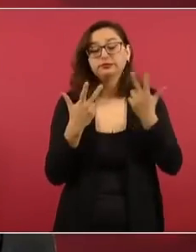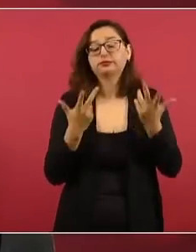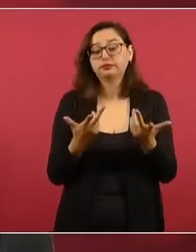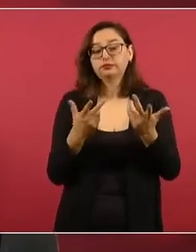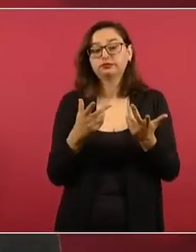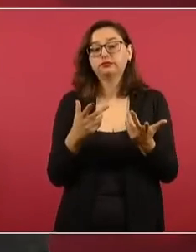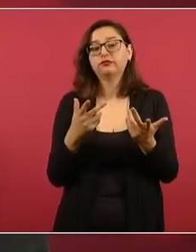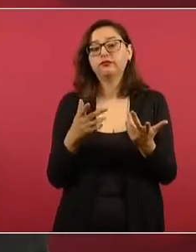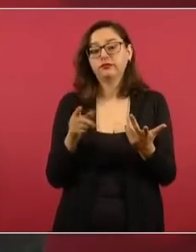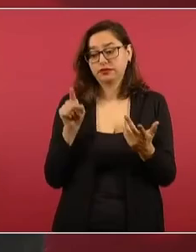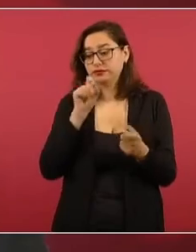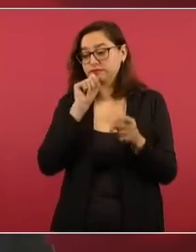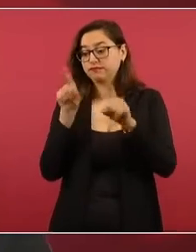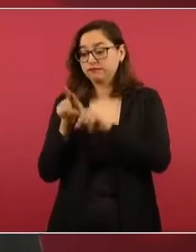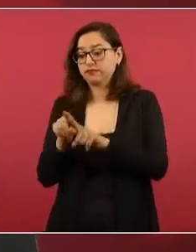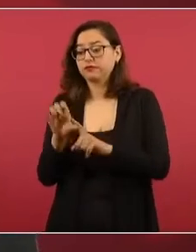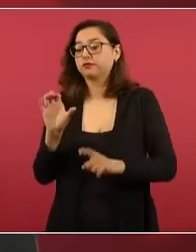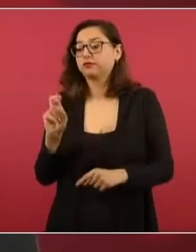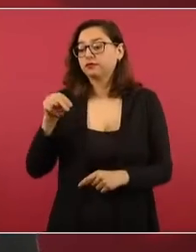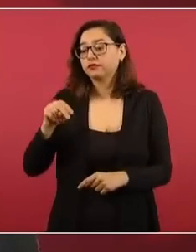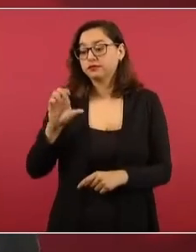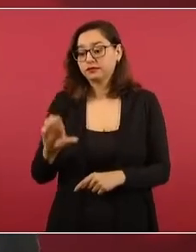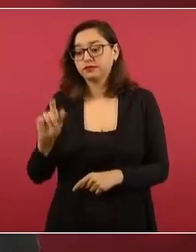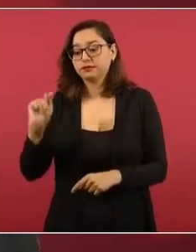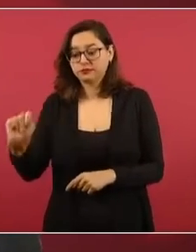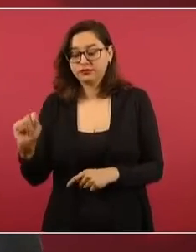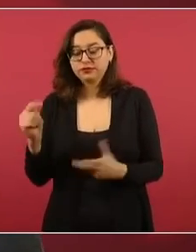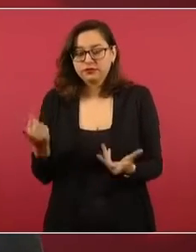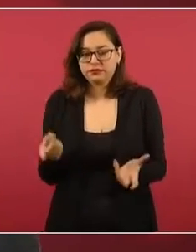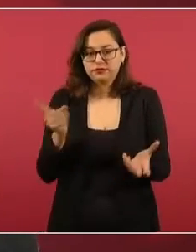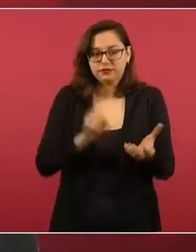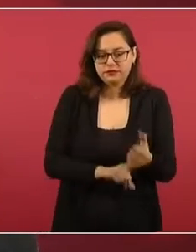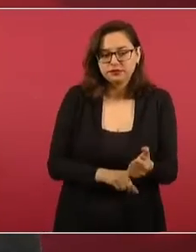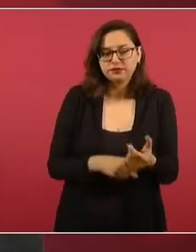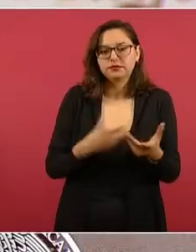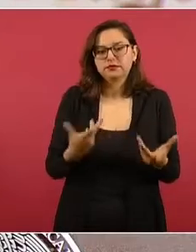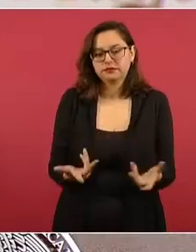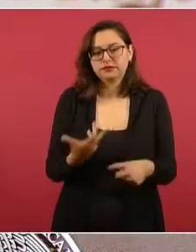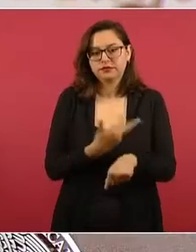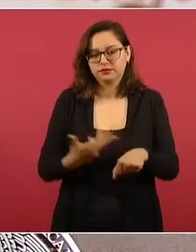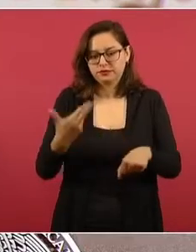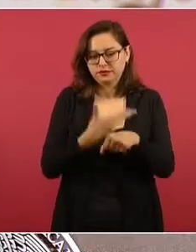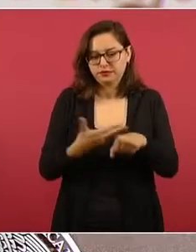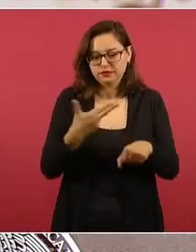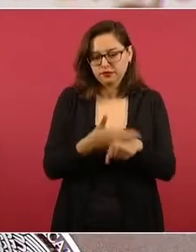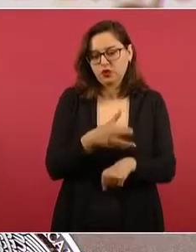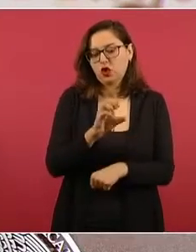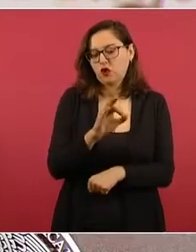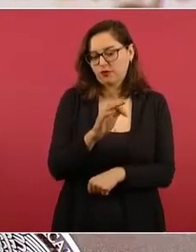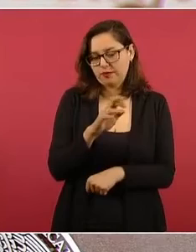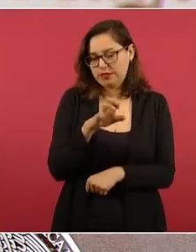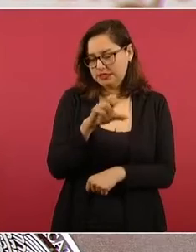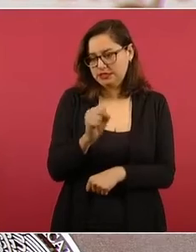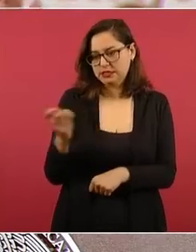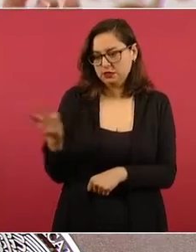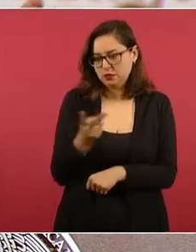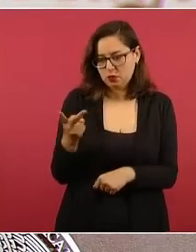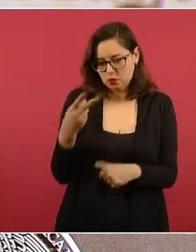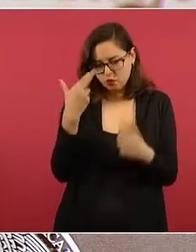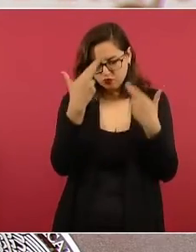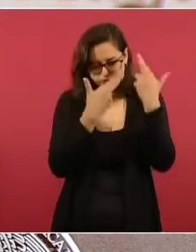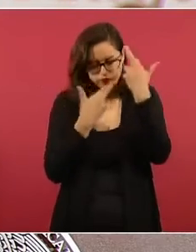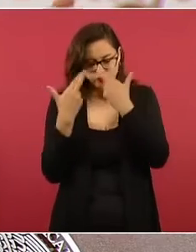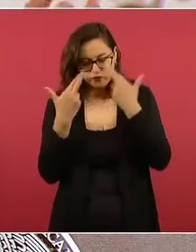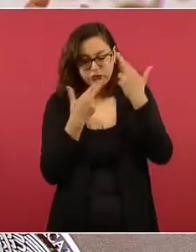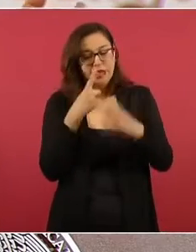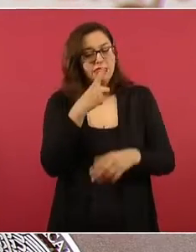Ciencia y Tecnología, que también forma parte del comité científico o coordina, de hecho, el comité científico de COFEPRIS, y queremos tener